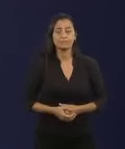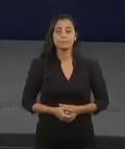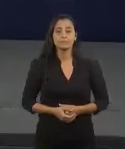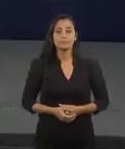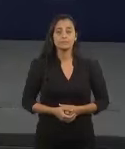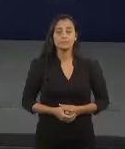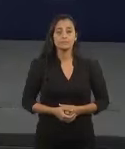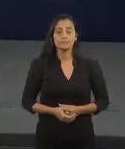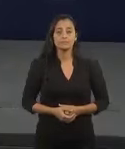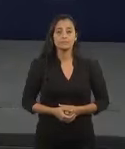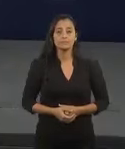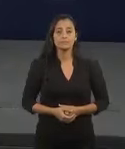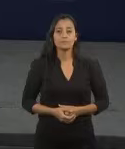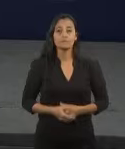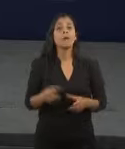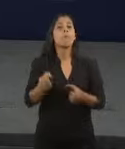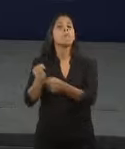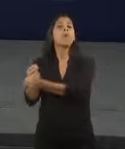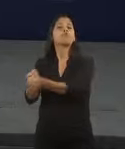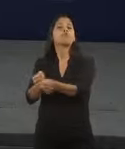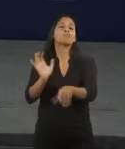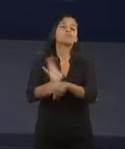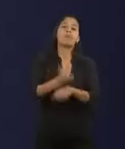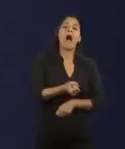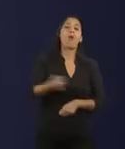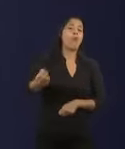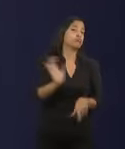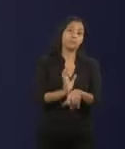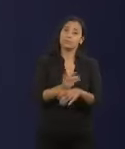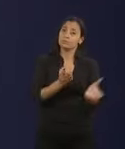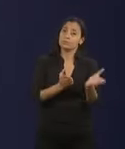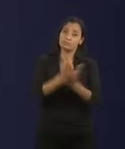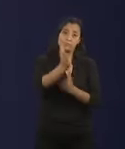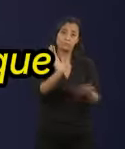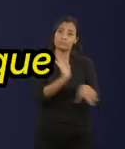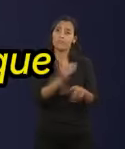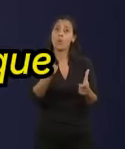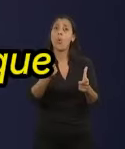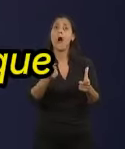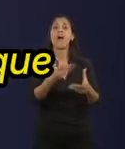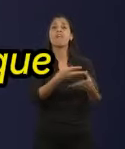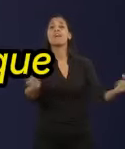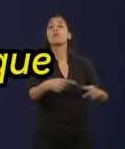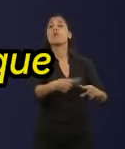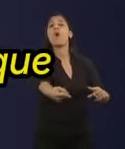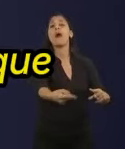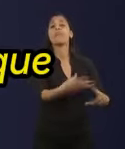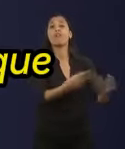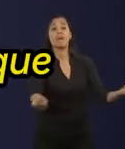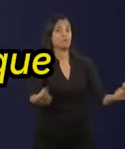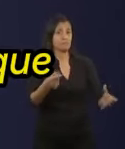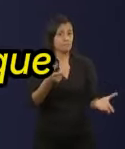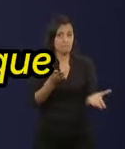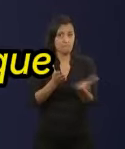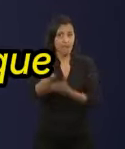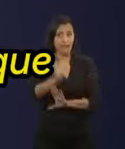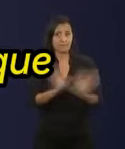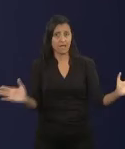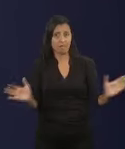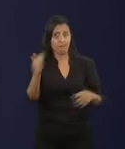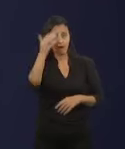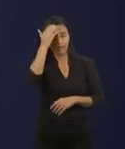que La motosierra es eterna no hay fin de motosierra La motosierra es para siempre